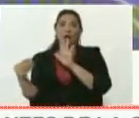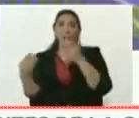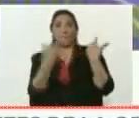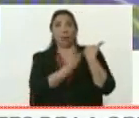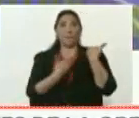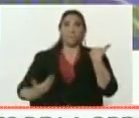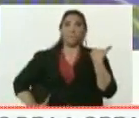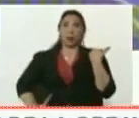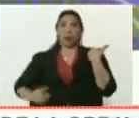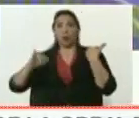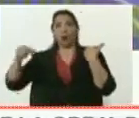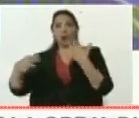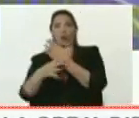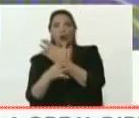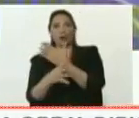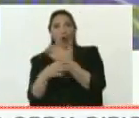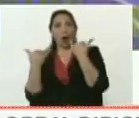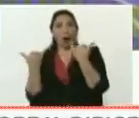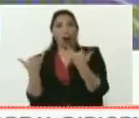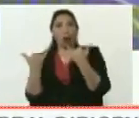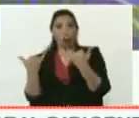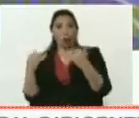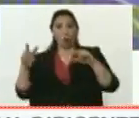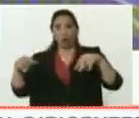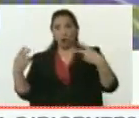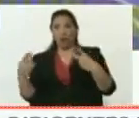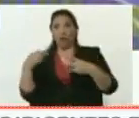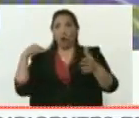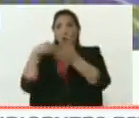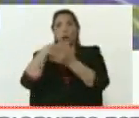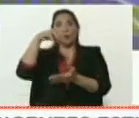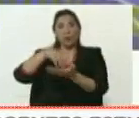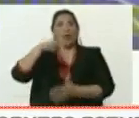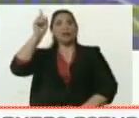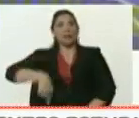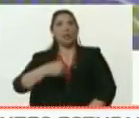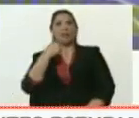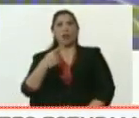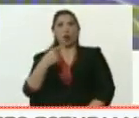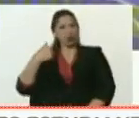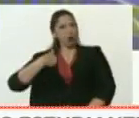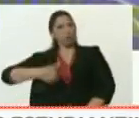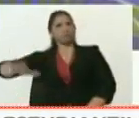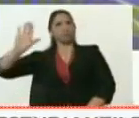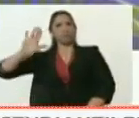la moda para dar los golpes de Estado, también dijo: yo soy presidenta.